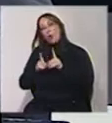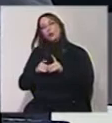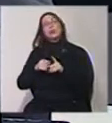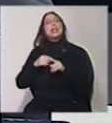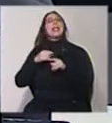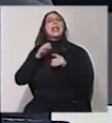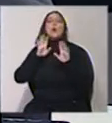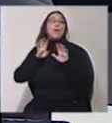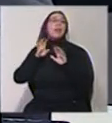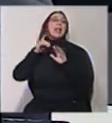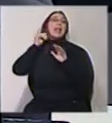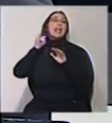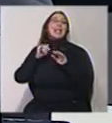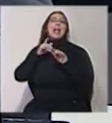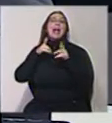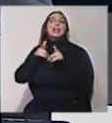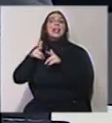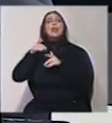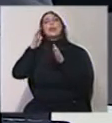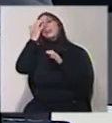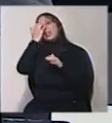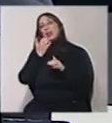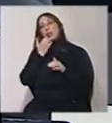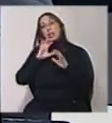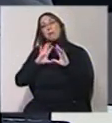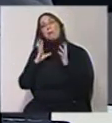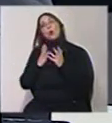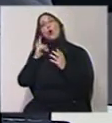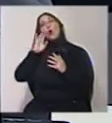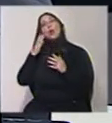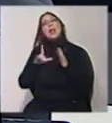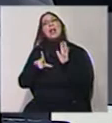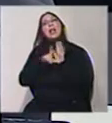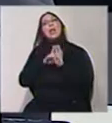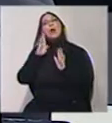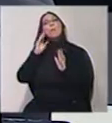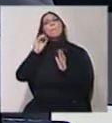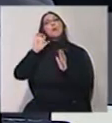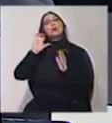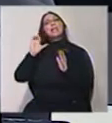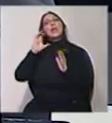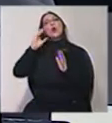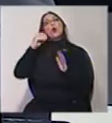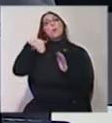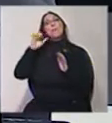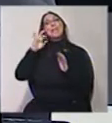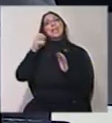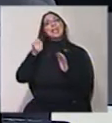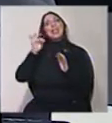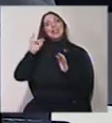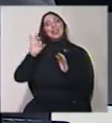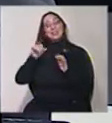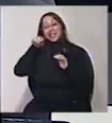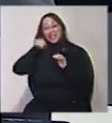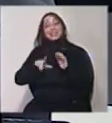los atentados terroristas que se han dado en el mundo, lo que se conoce como la ley Posse Comitatis. Esa